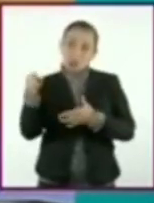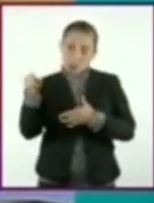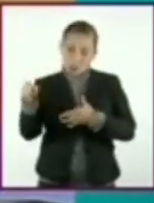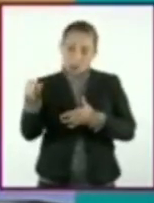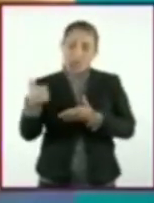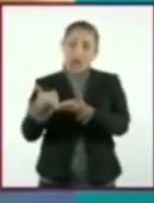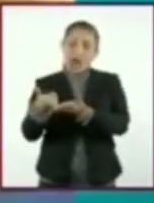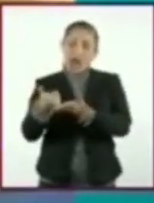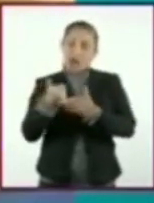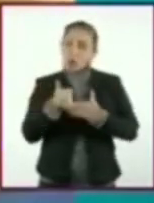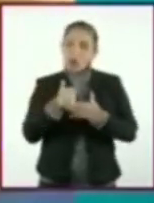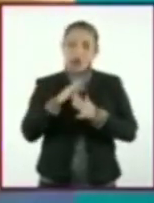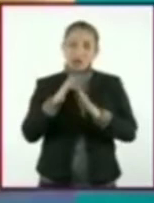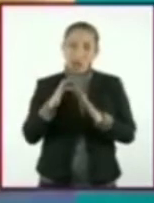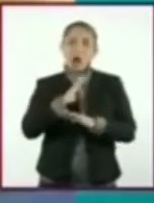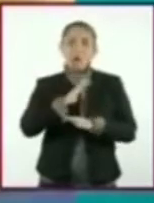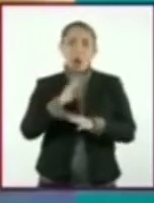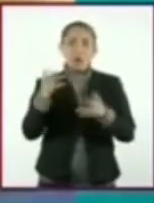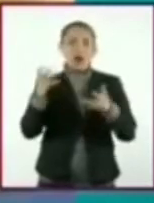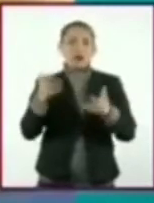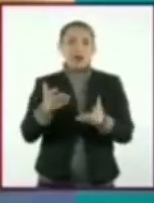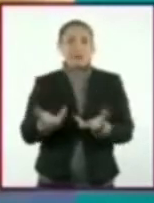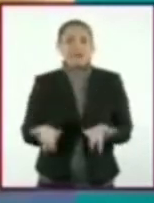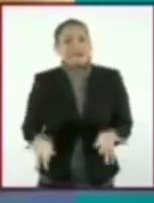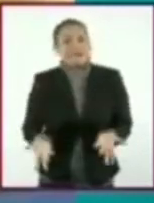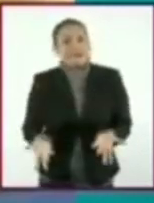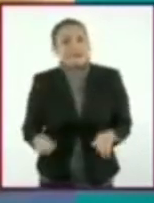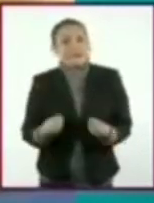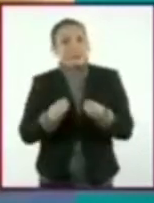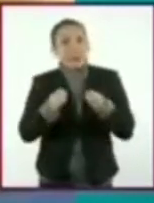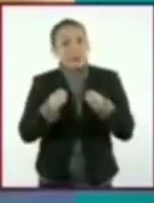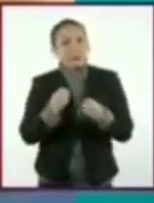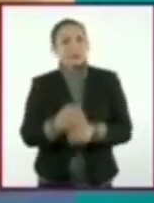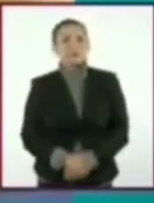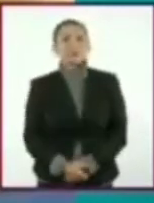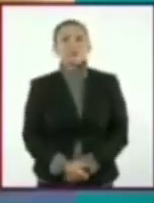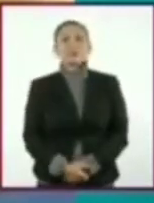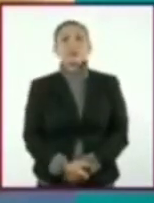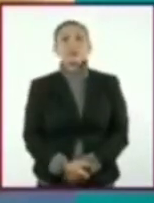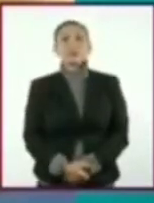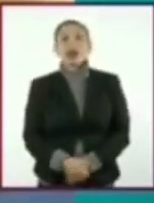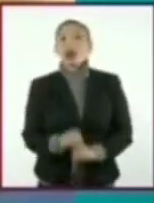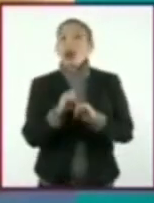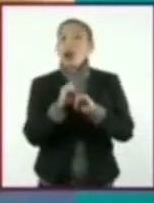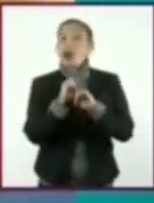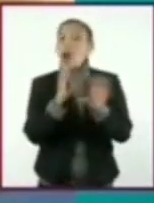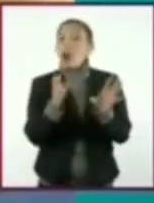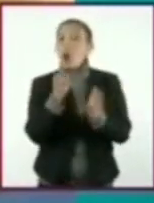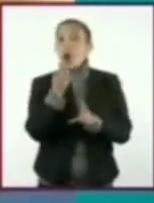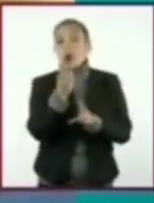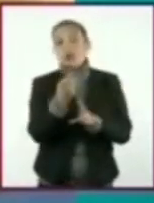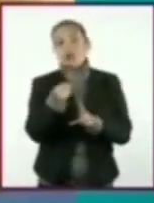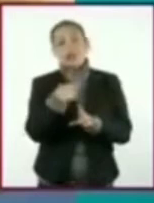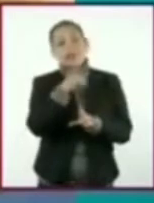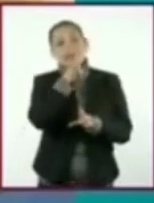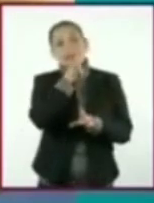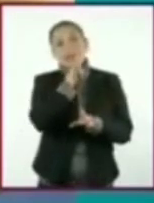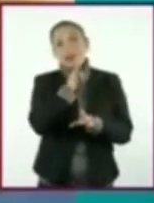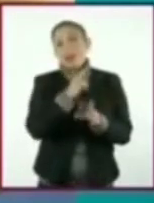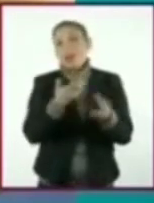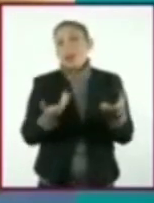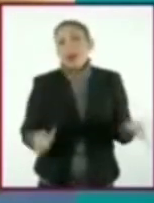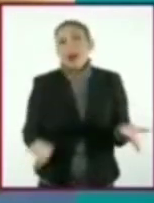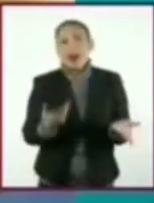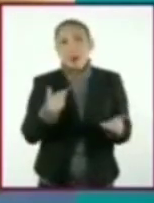sustancias puede desempeñarse adecuadamente en la existencia. Obviamente eso es un engaño